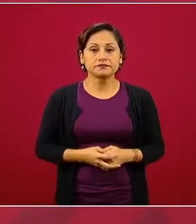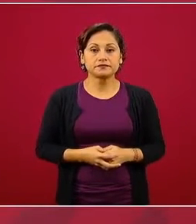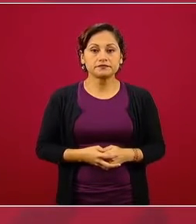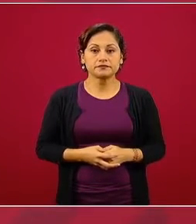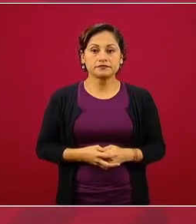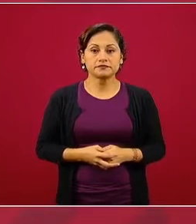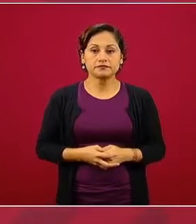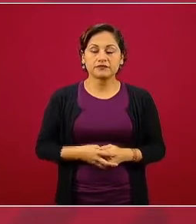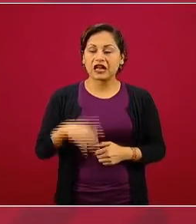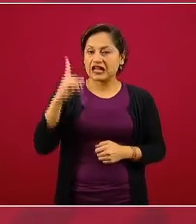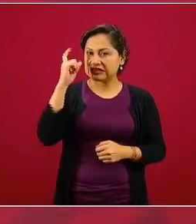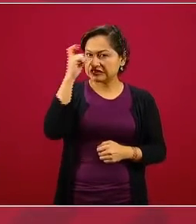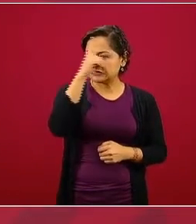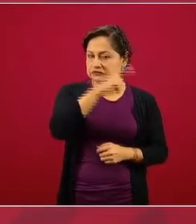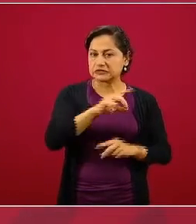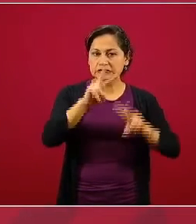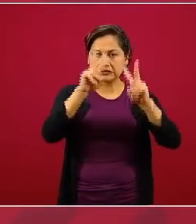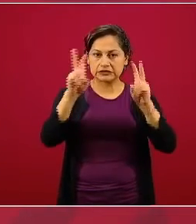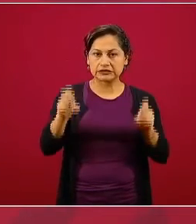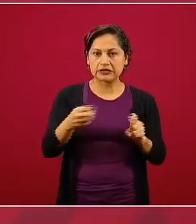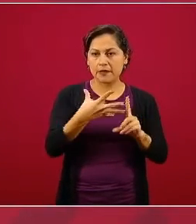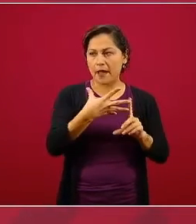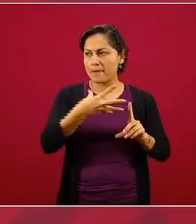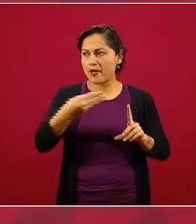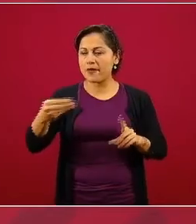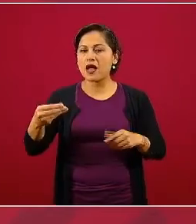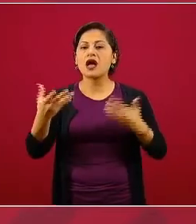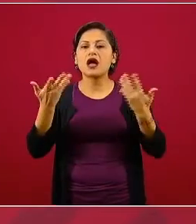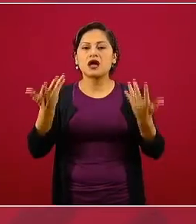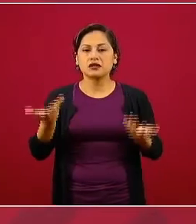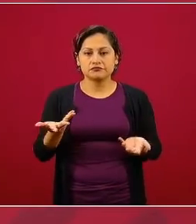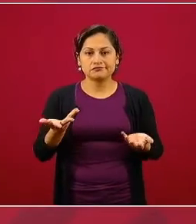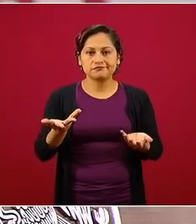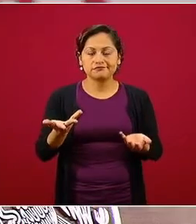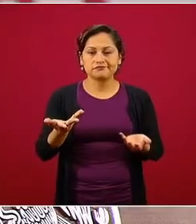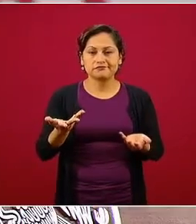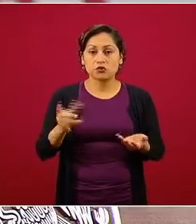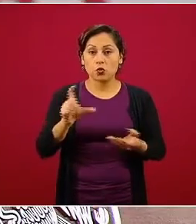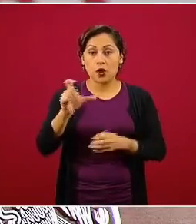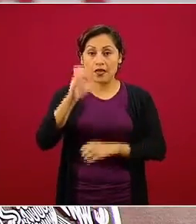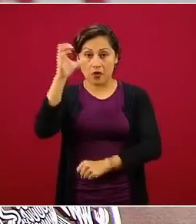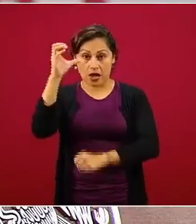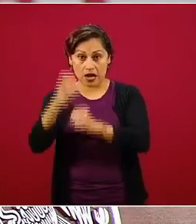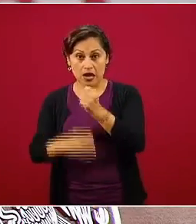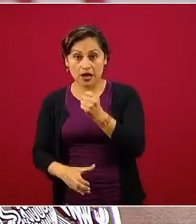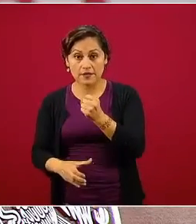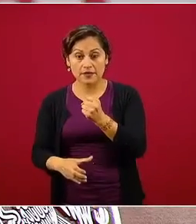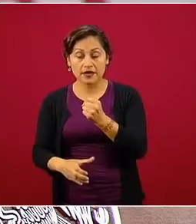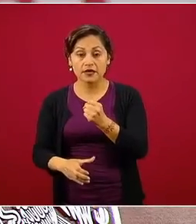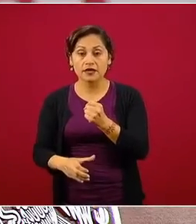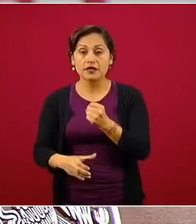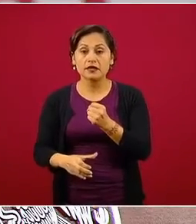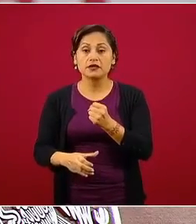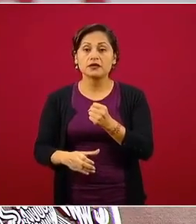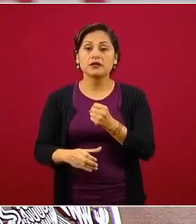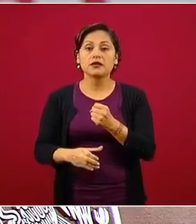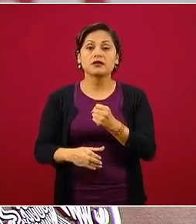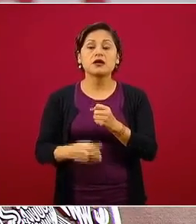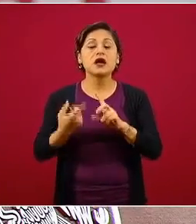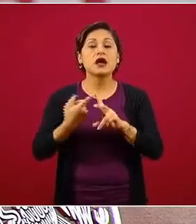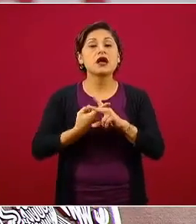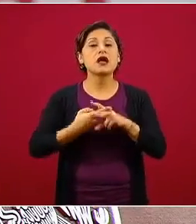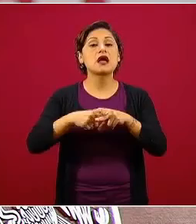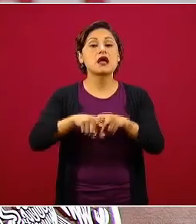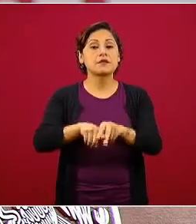dura, difícil de la pandemia, va a ser una campaña de